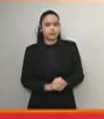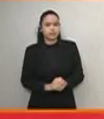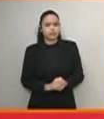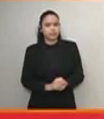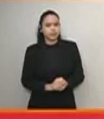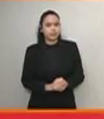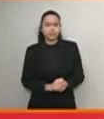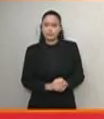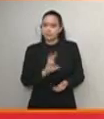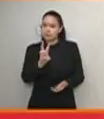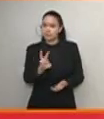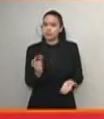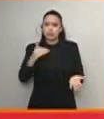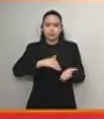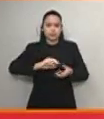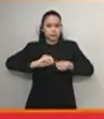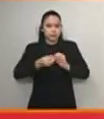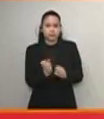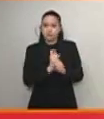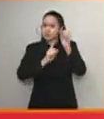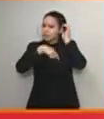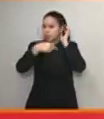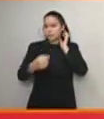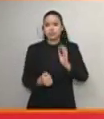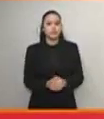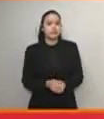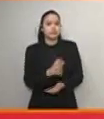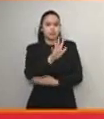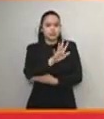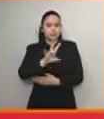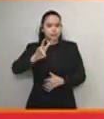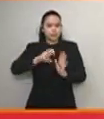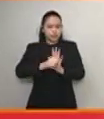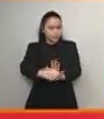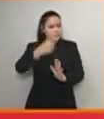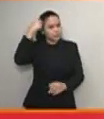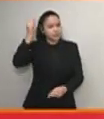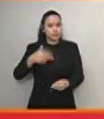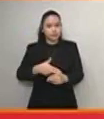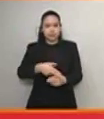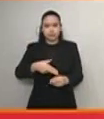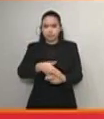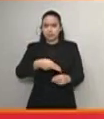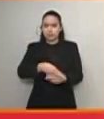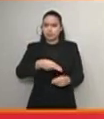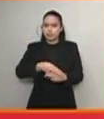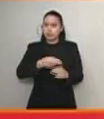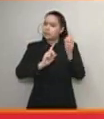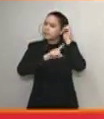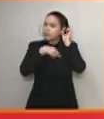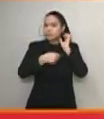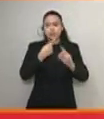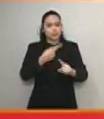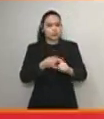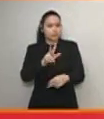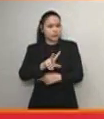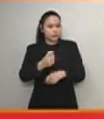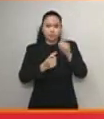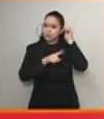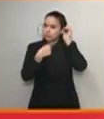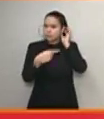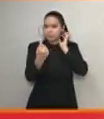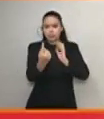este es el 6 el número favorecido para la diaria es el 57 con su símbolo de sueño cuchillo para multi x 3 x y